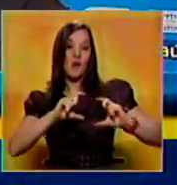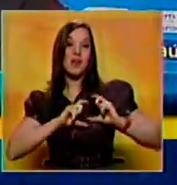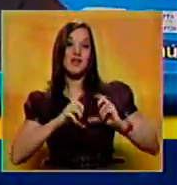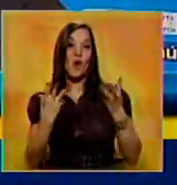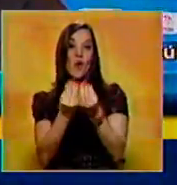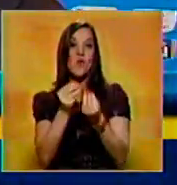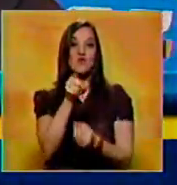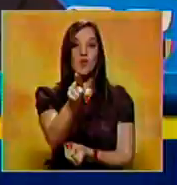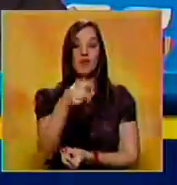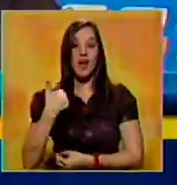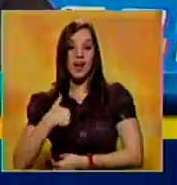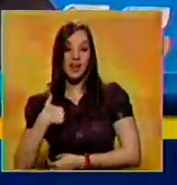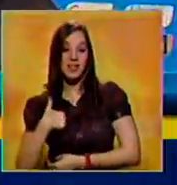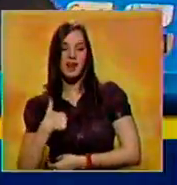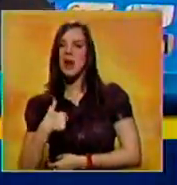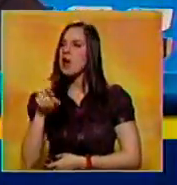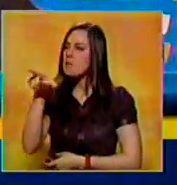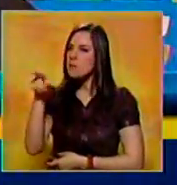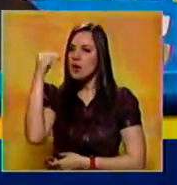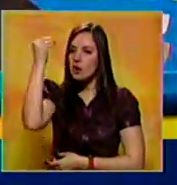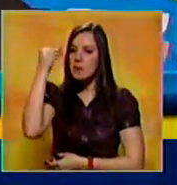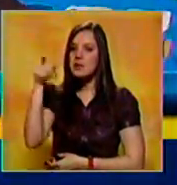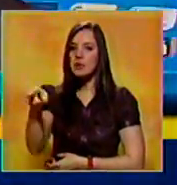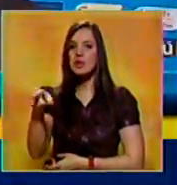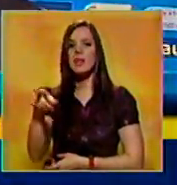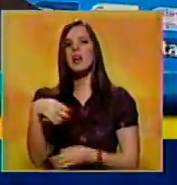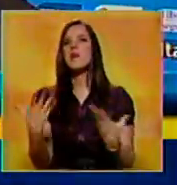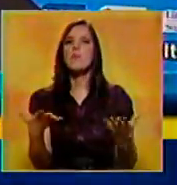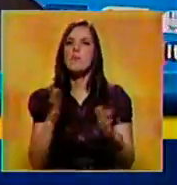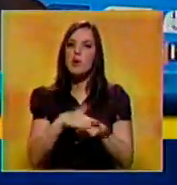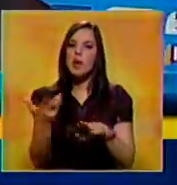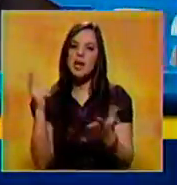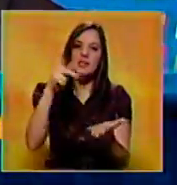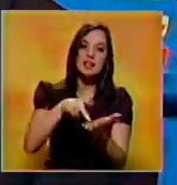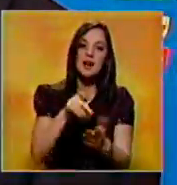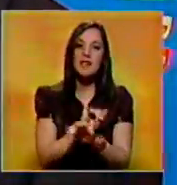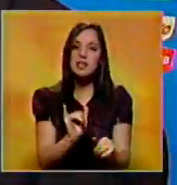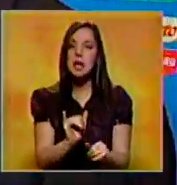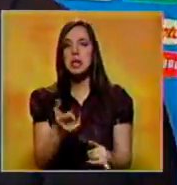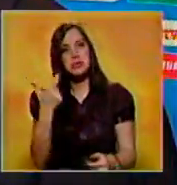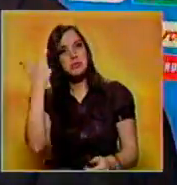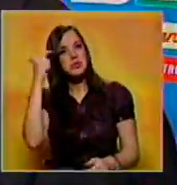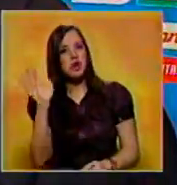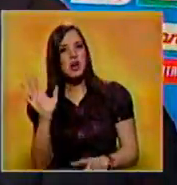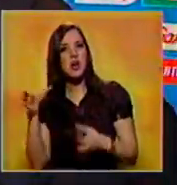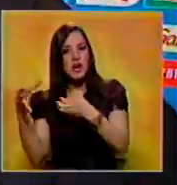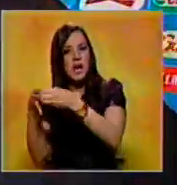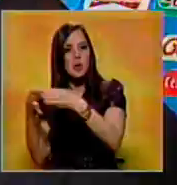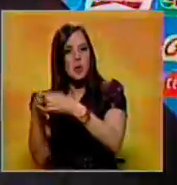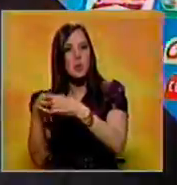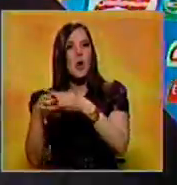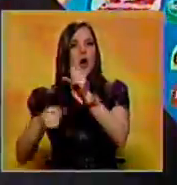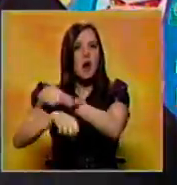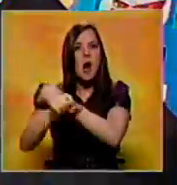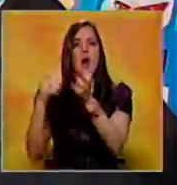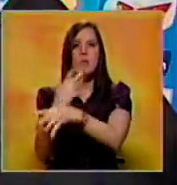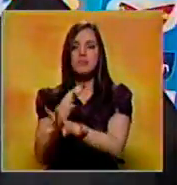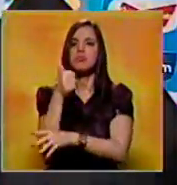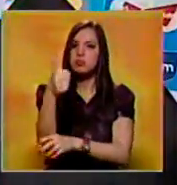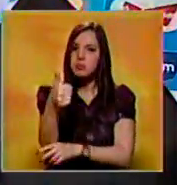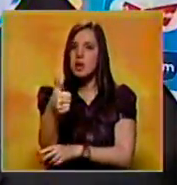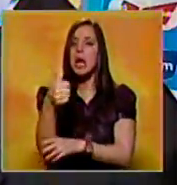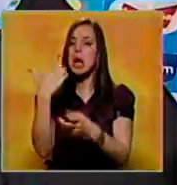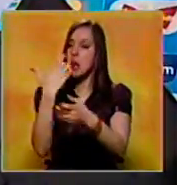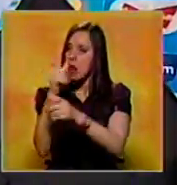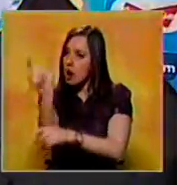pero ¿cuál ha sido la clave de esta selección para llegar a la final? Están bien. Yo creo que están bien, vienen bien, vienen subiendo. Los partidos los jugó